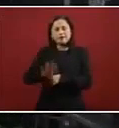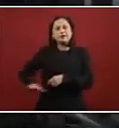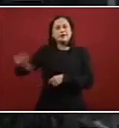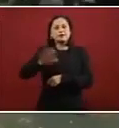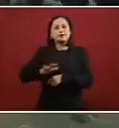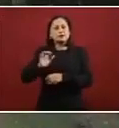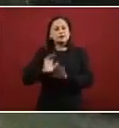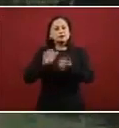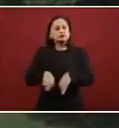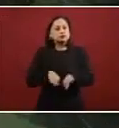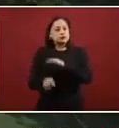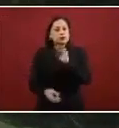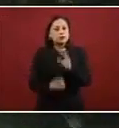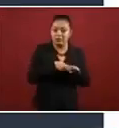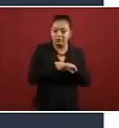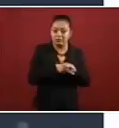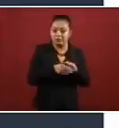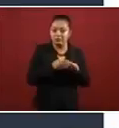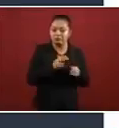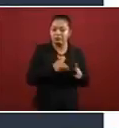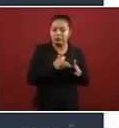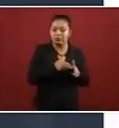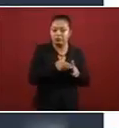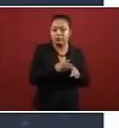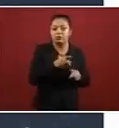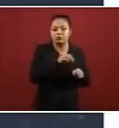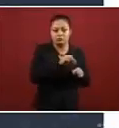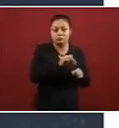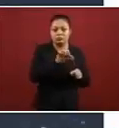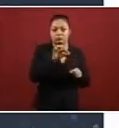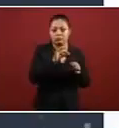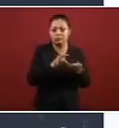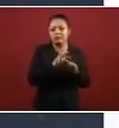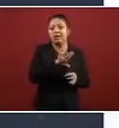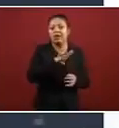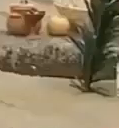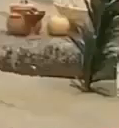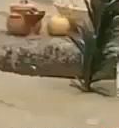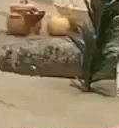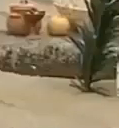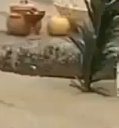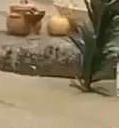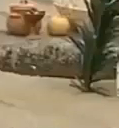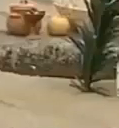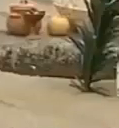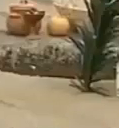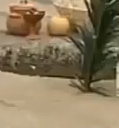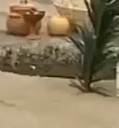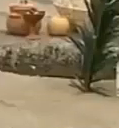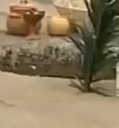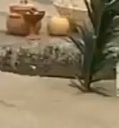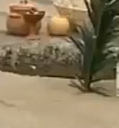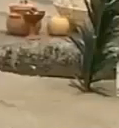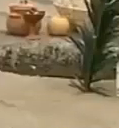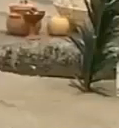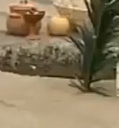de acuerdo a las leyes, exigiendo nuestros derechos de defender nuestro territorio, y lo hemos